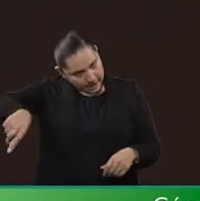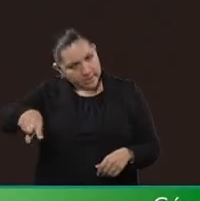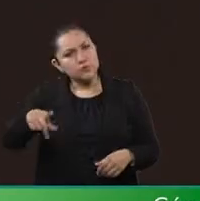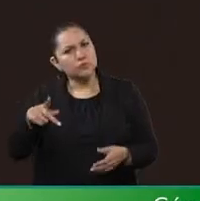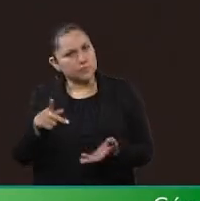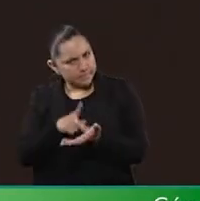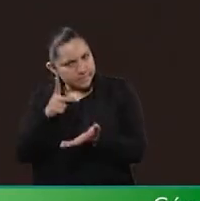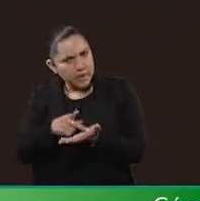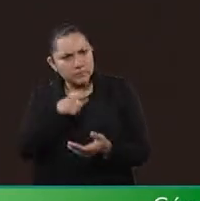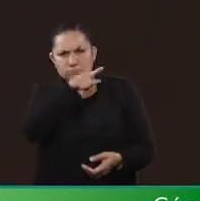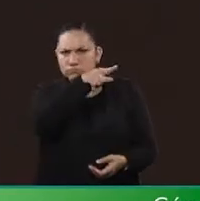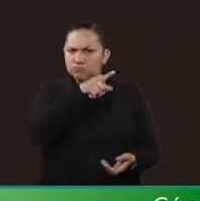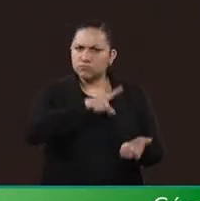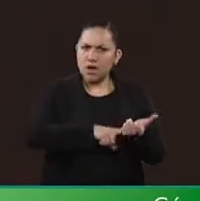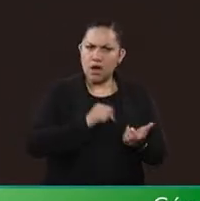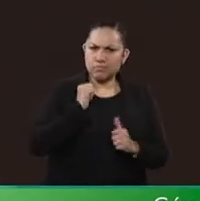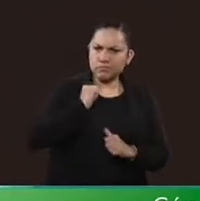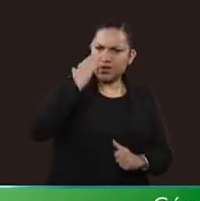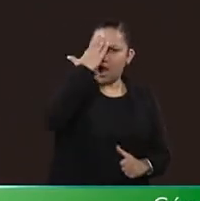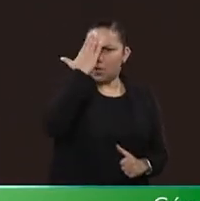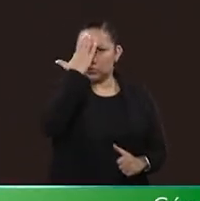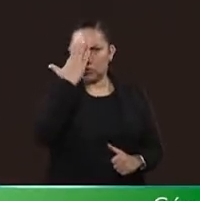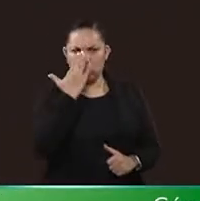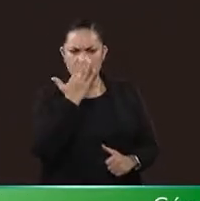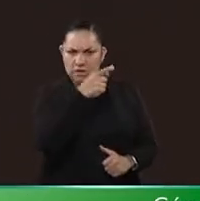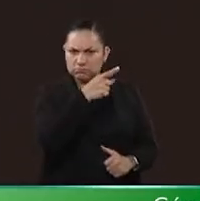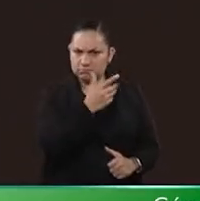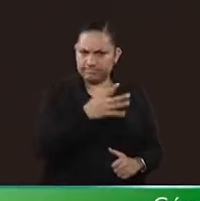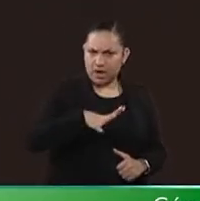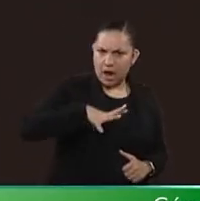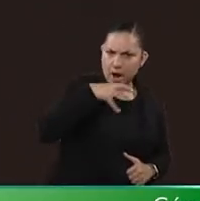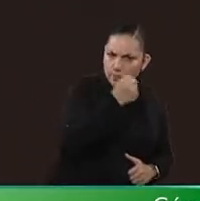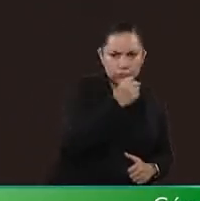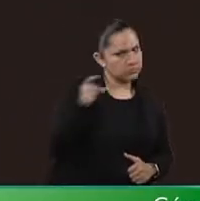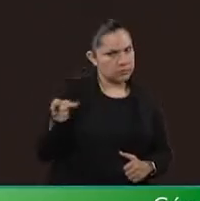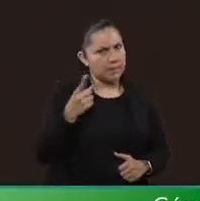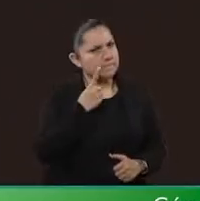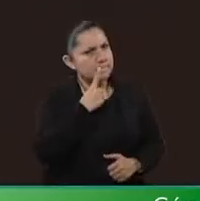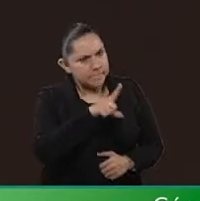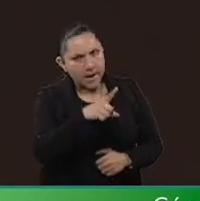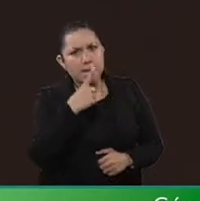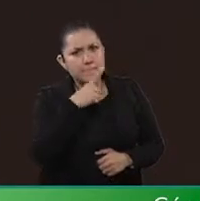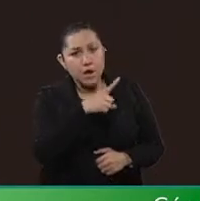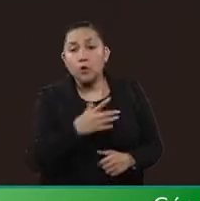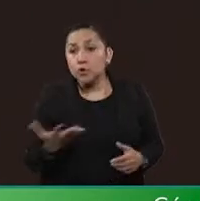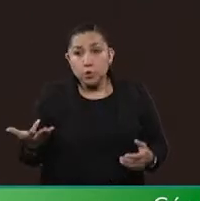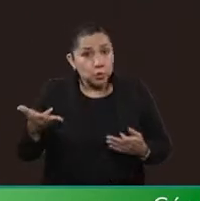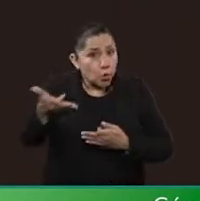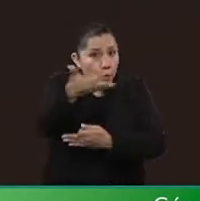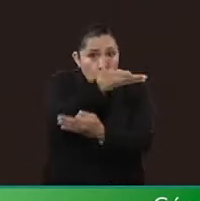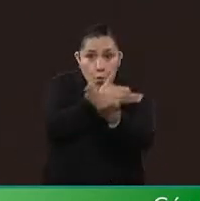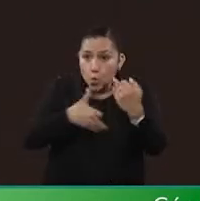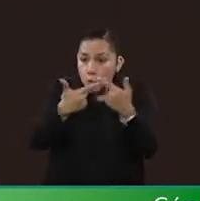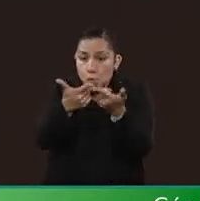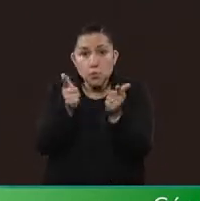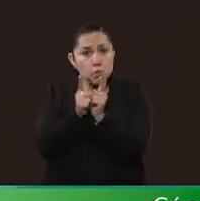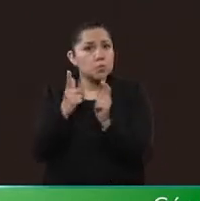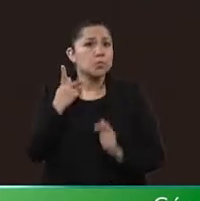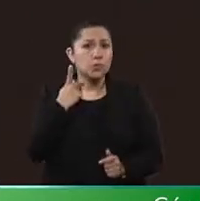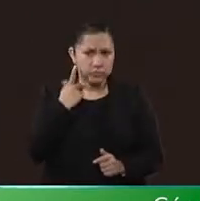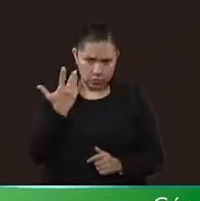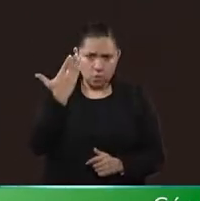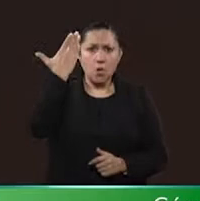ante actos de autoridad. Hay que recordar que todos los partidos hemos recurrido a esa